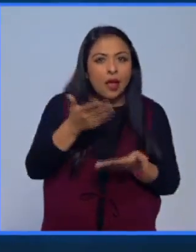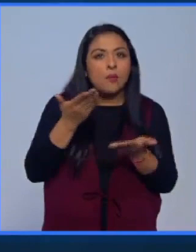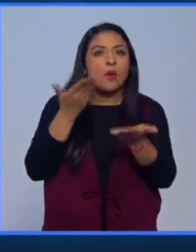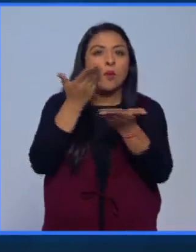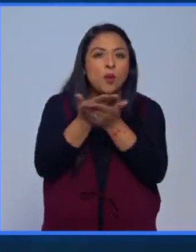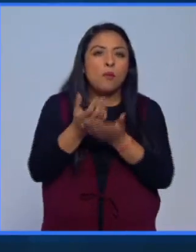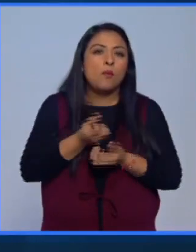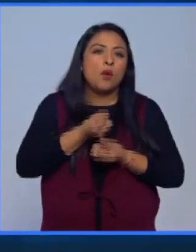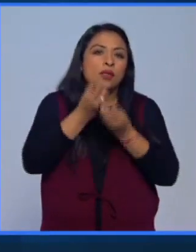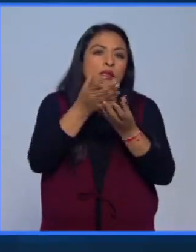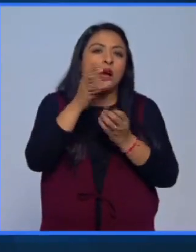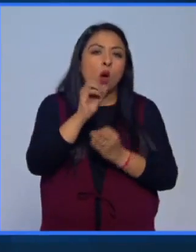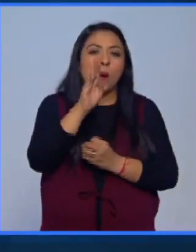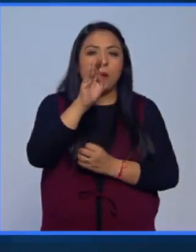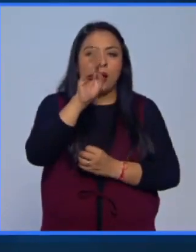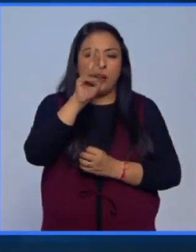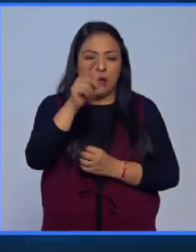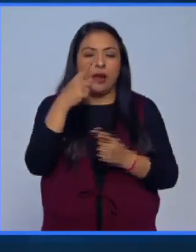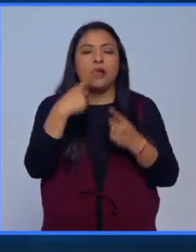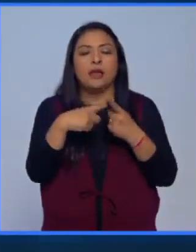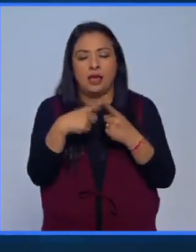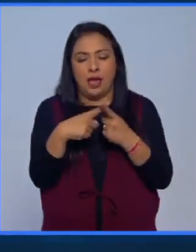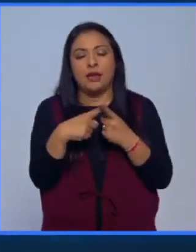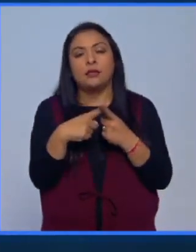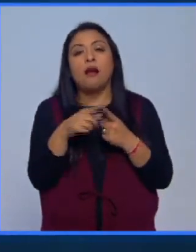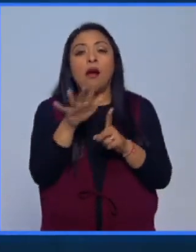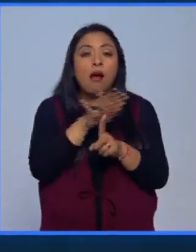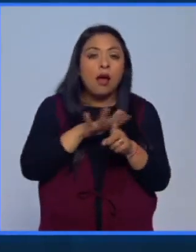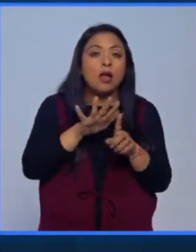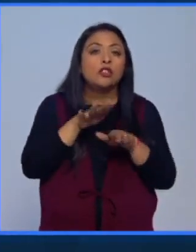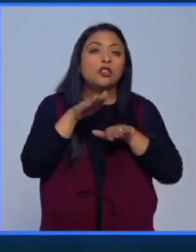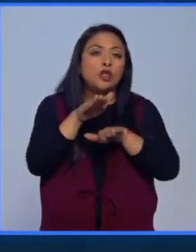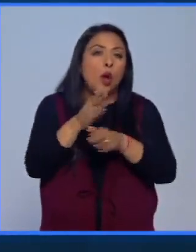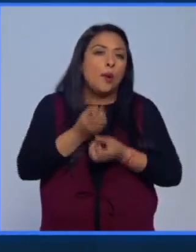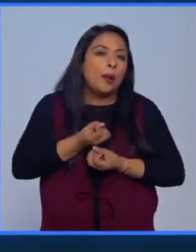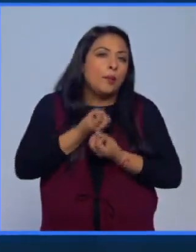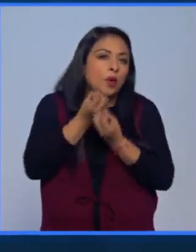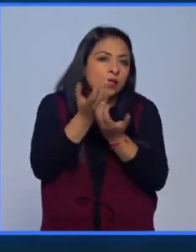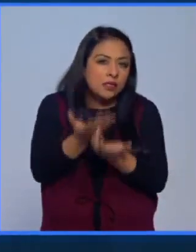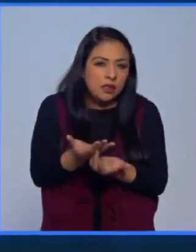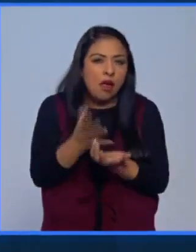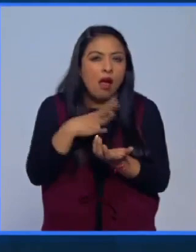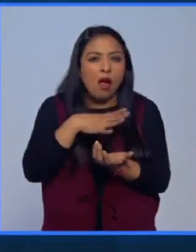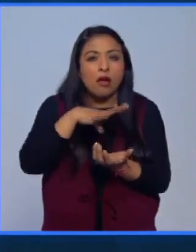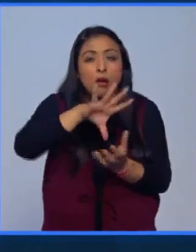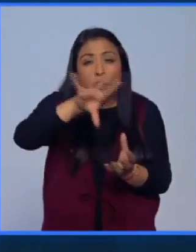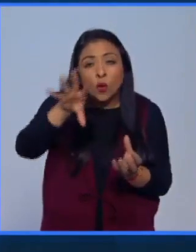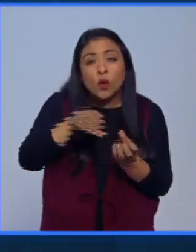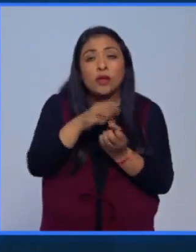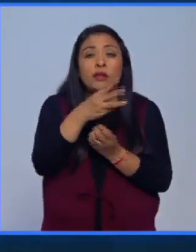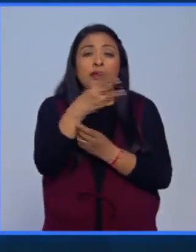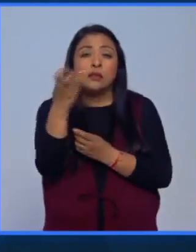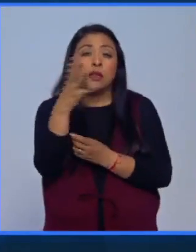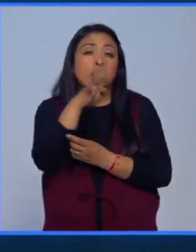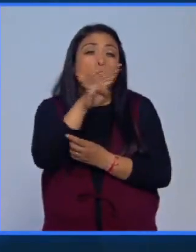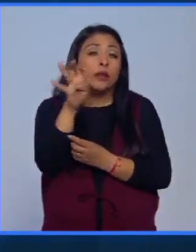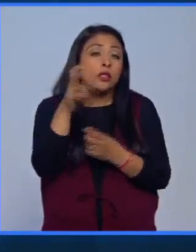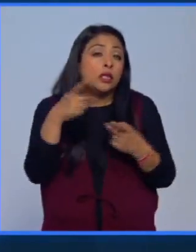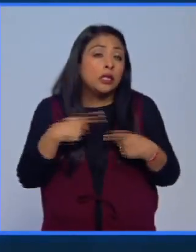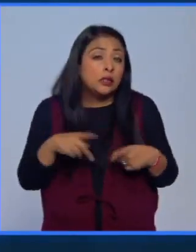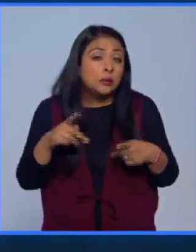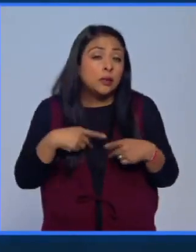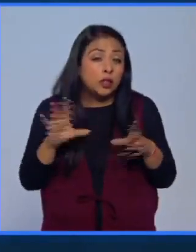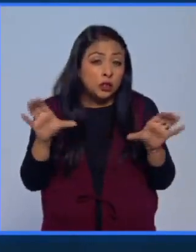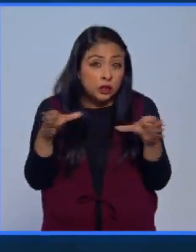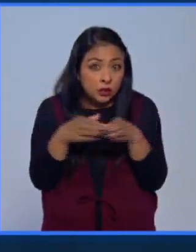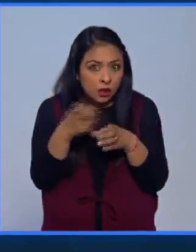de Poesía o Barbarie, que son jam sessions en torno a la poesía que pueden reunir a 300, 400 personas, lo que